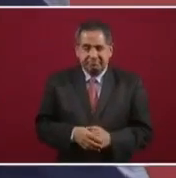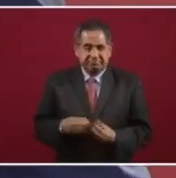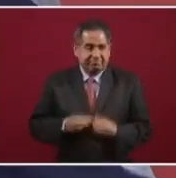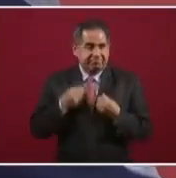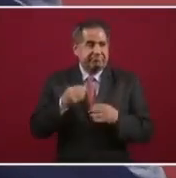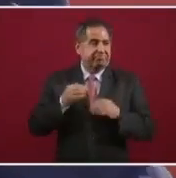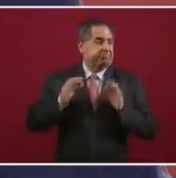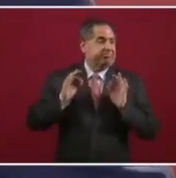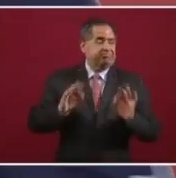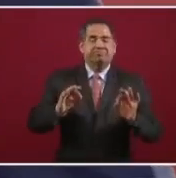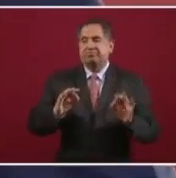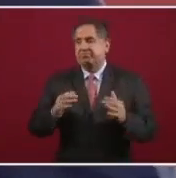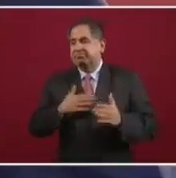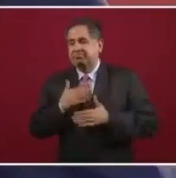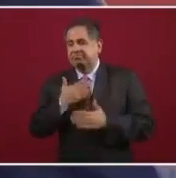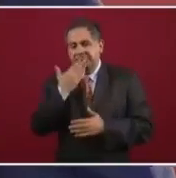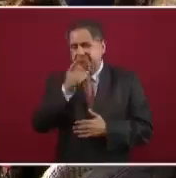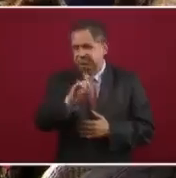vida,